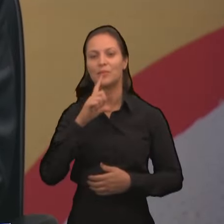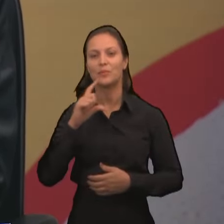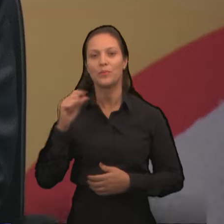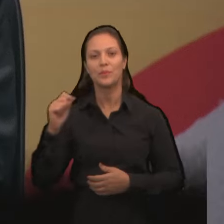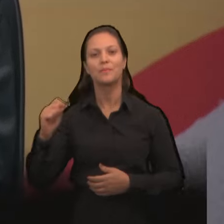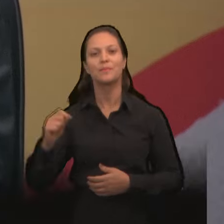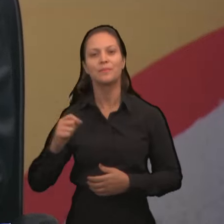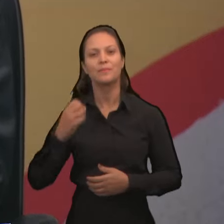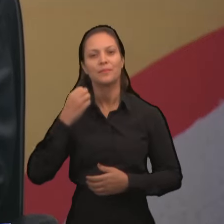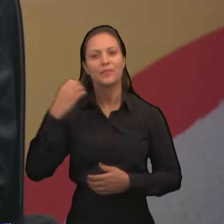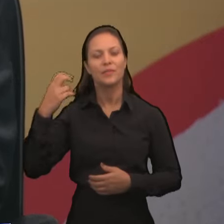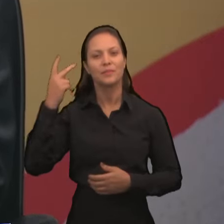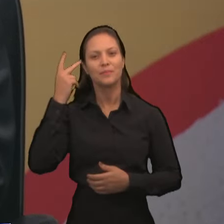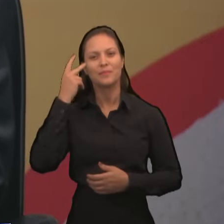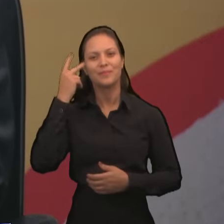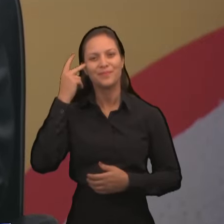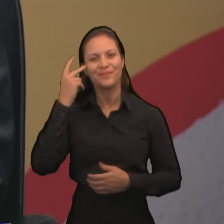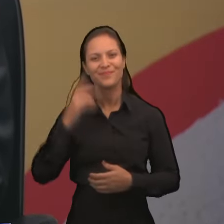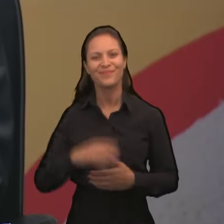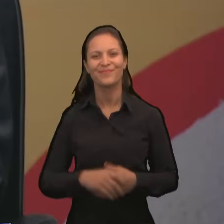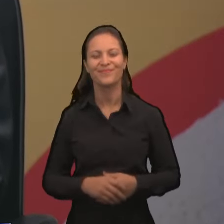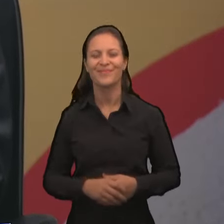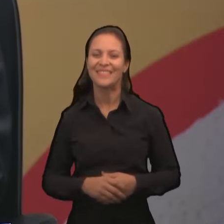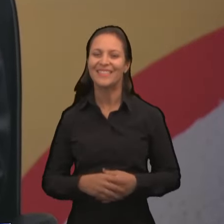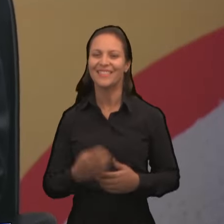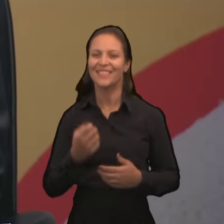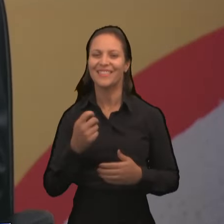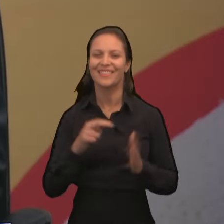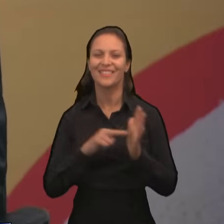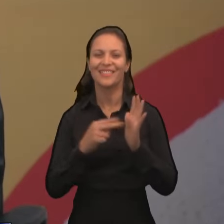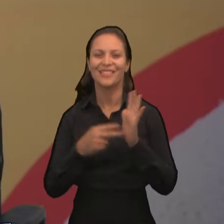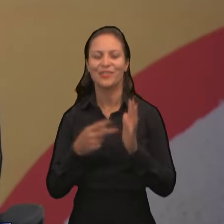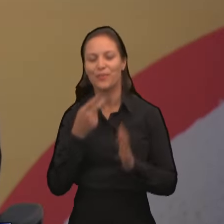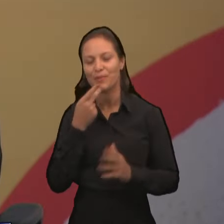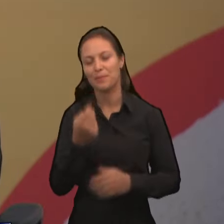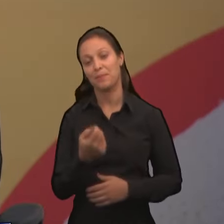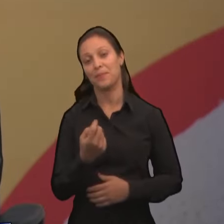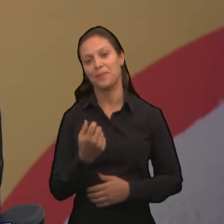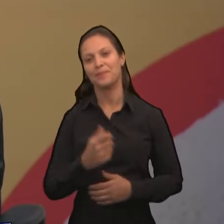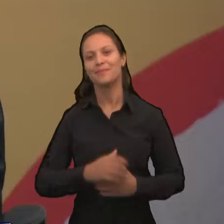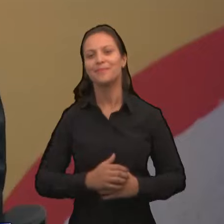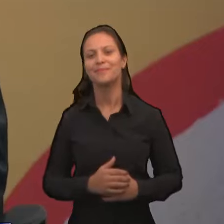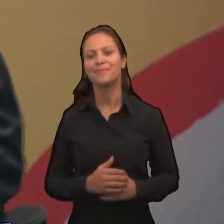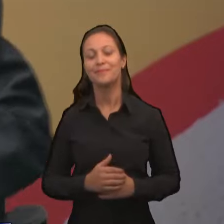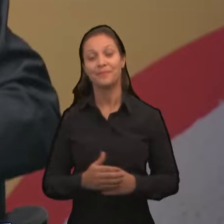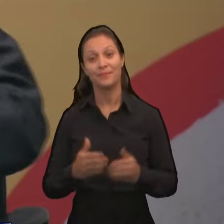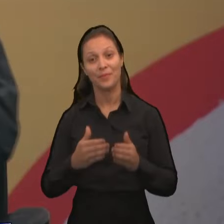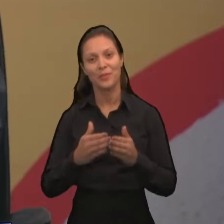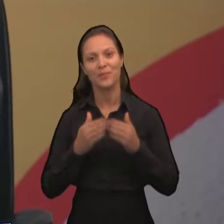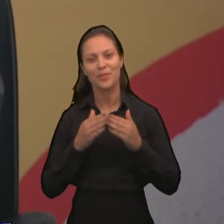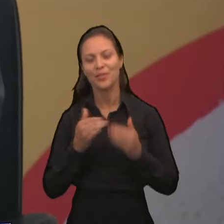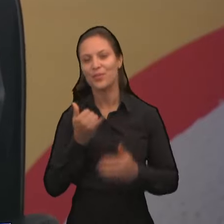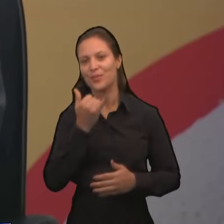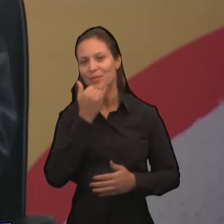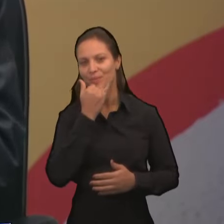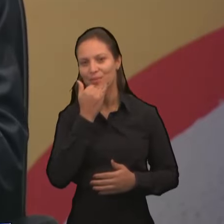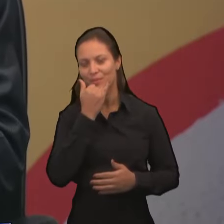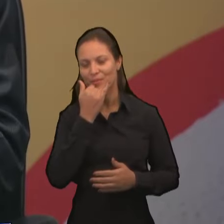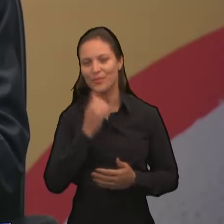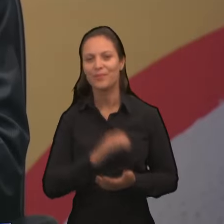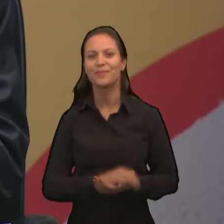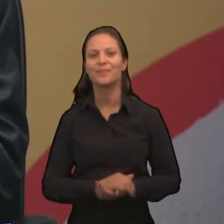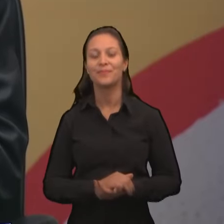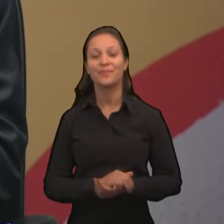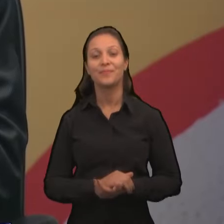10:30, y no deja de ser un alivio que ustedes, yo voy a hablar poco, y ya les voy a pedir disculpas desde